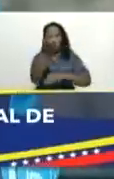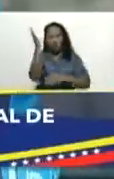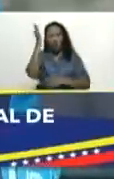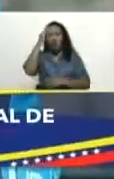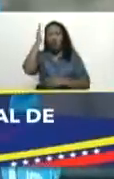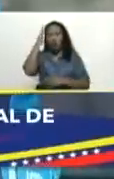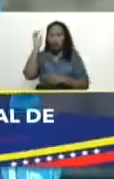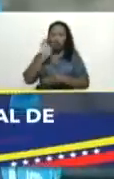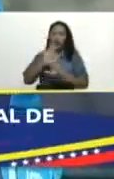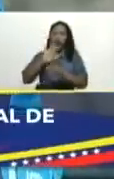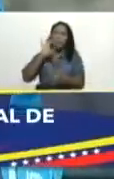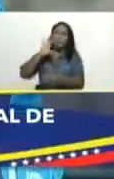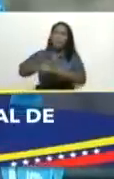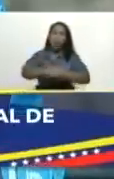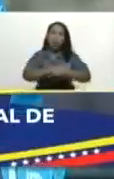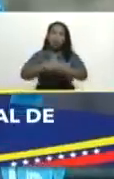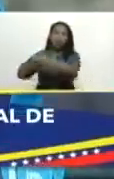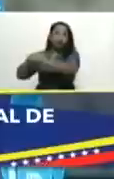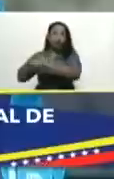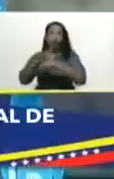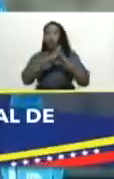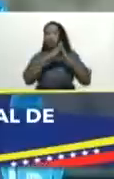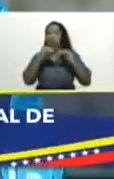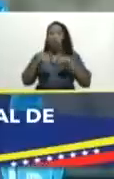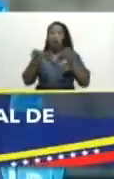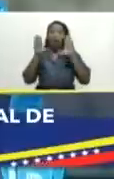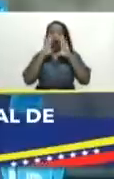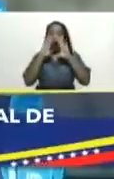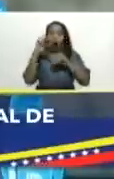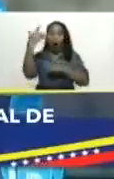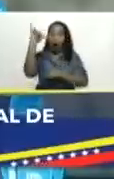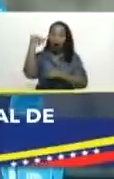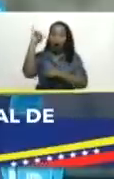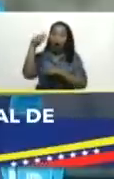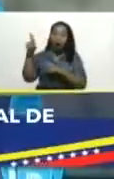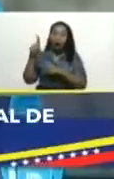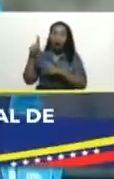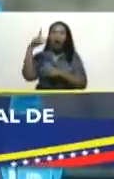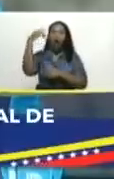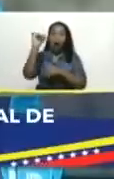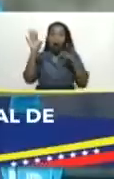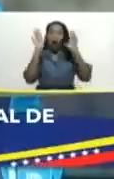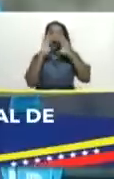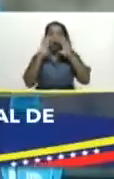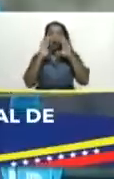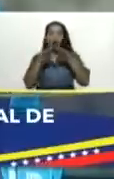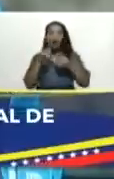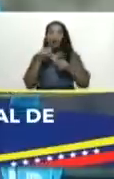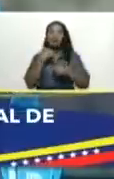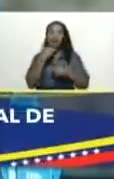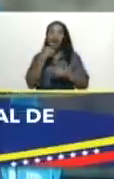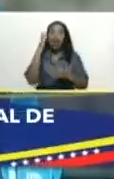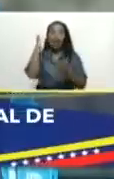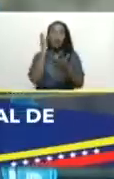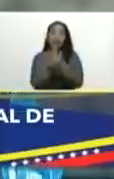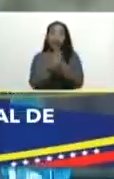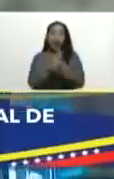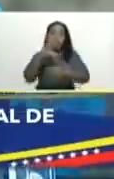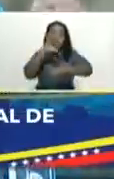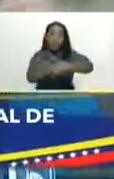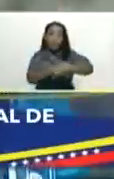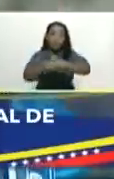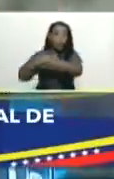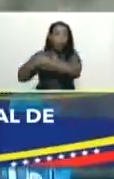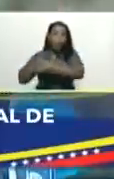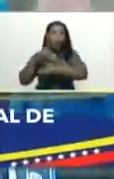fueron capturados, ya están todos confesando. Ya tenemos la confesión de casi la mitad de los capturados, de